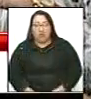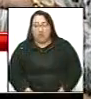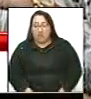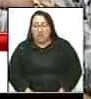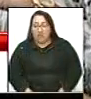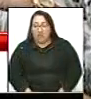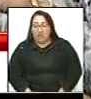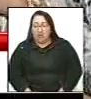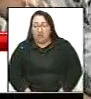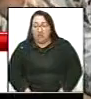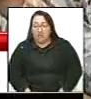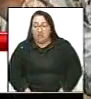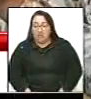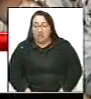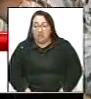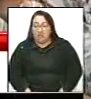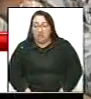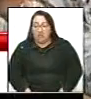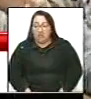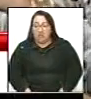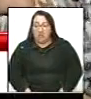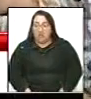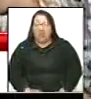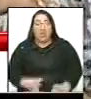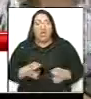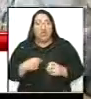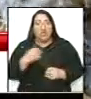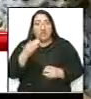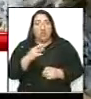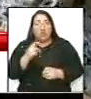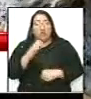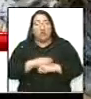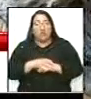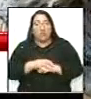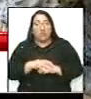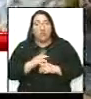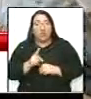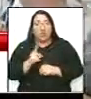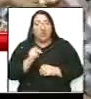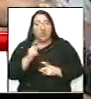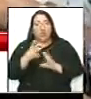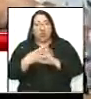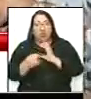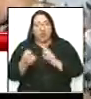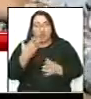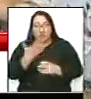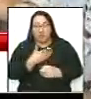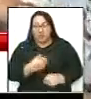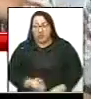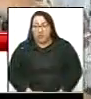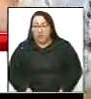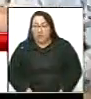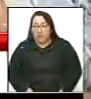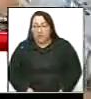es procedente o no, si se encontró indicios o no respecto del supuesto plagio. Gracias, presidente.